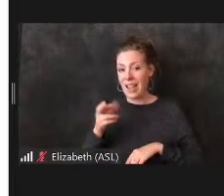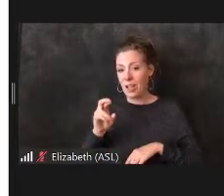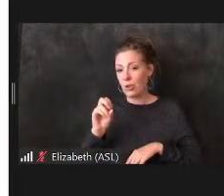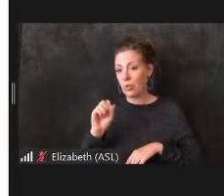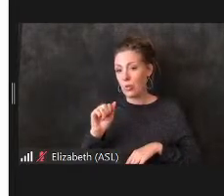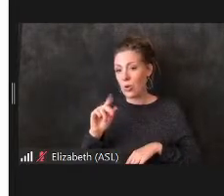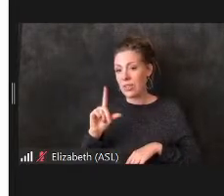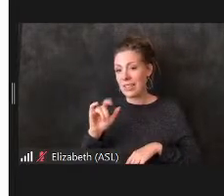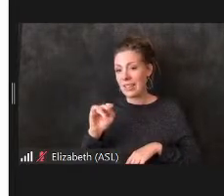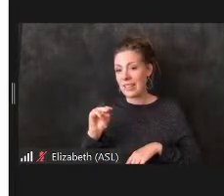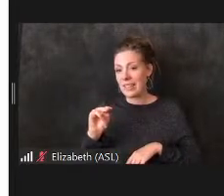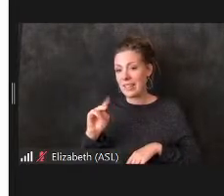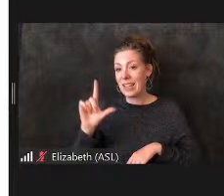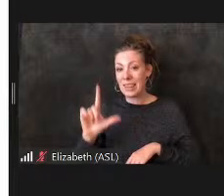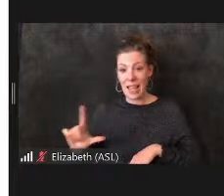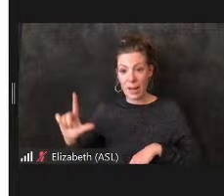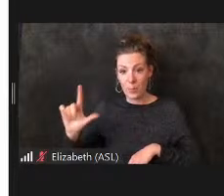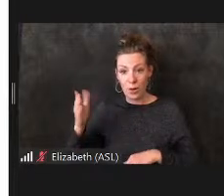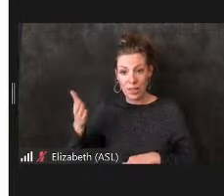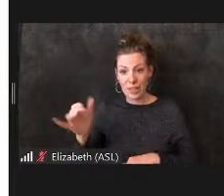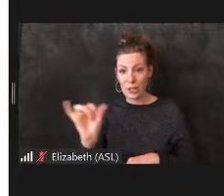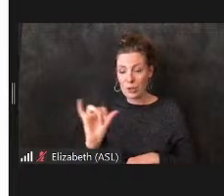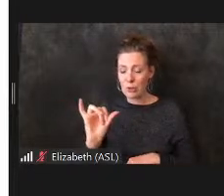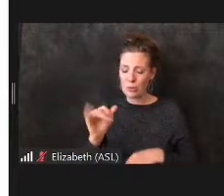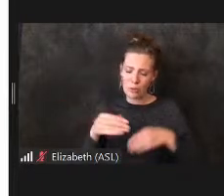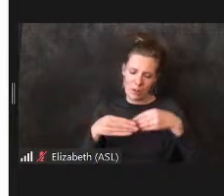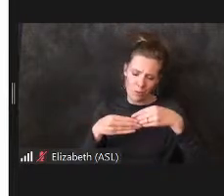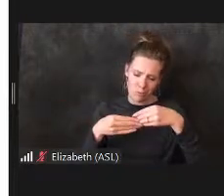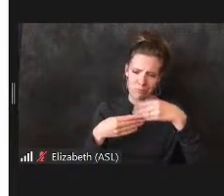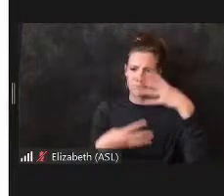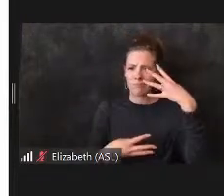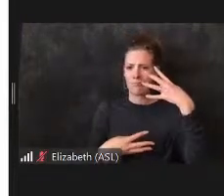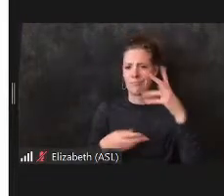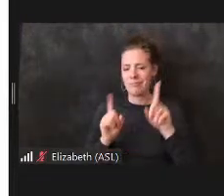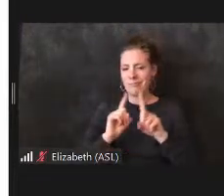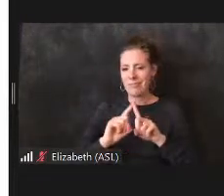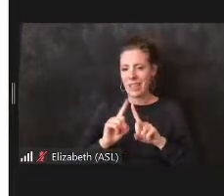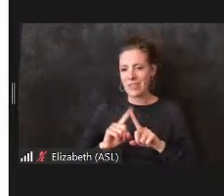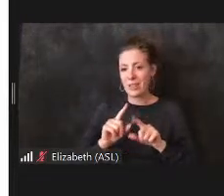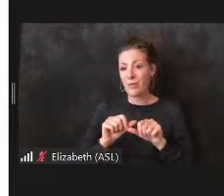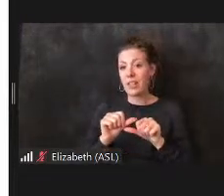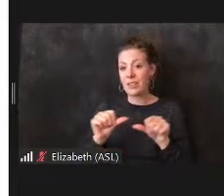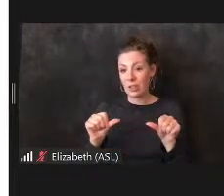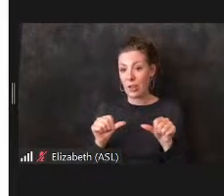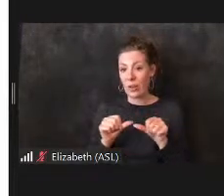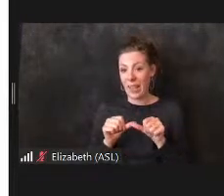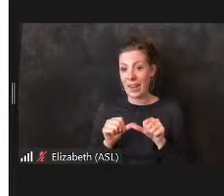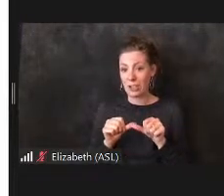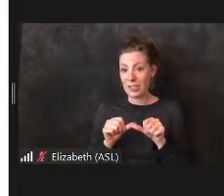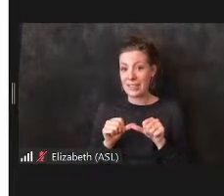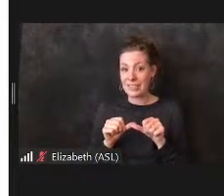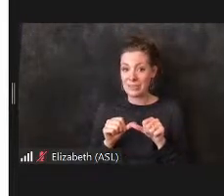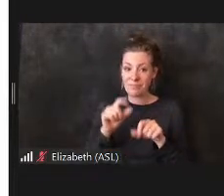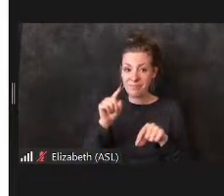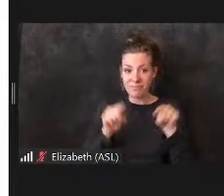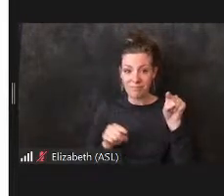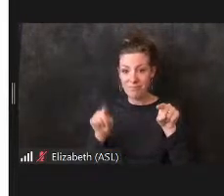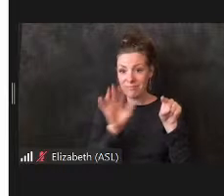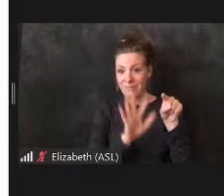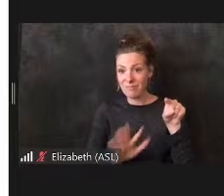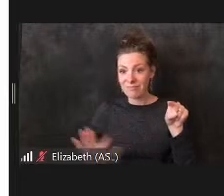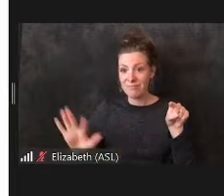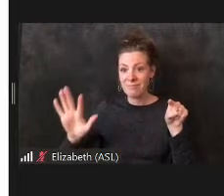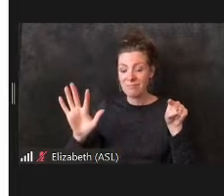espacio, lo que sea necesario. Yo tenemos un montón, un grupo de diferentes locaciones en diferentes áreas